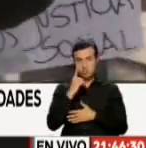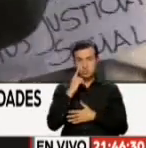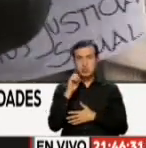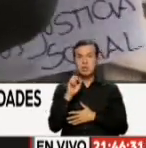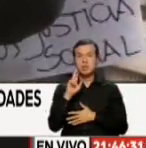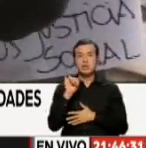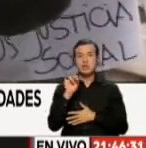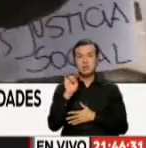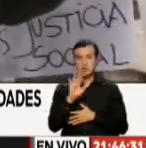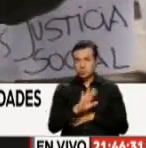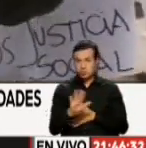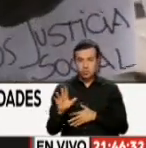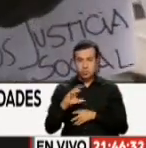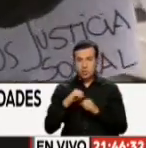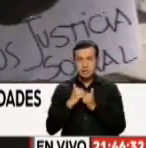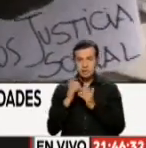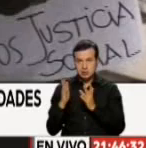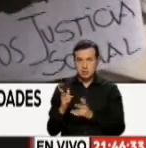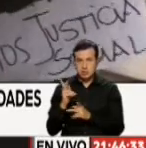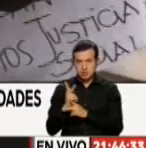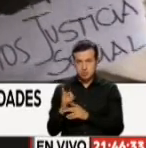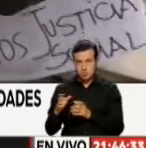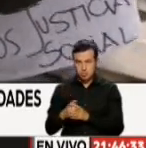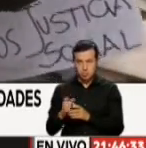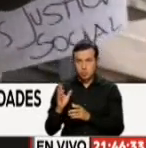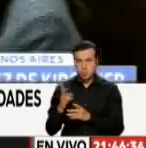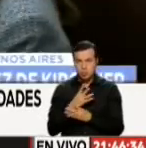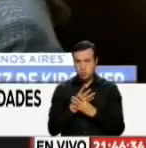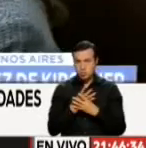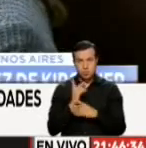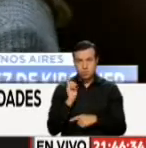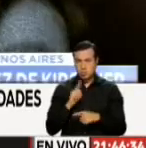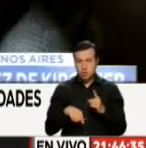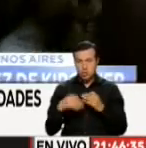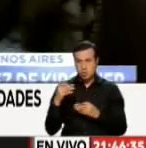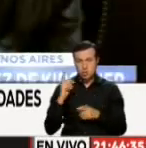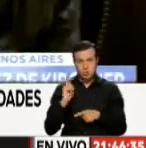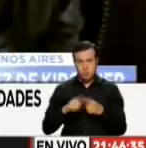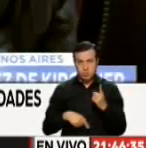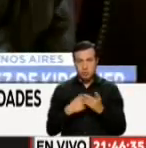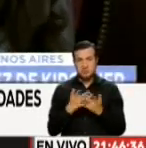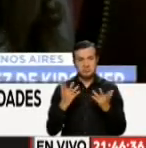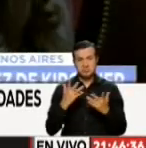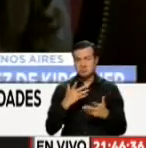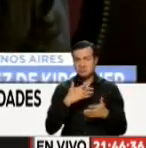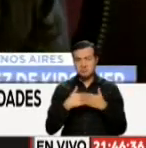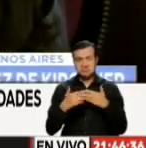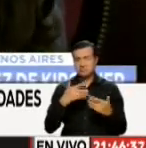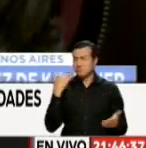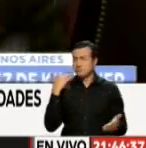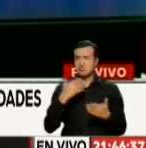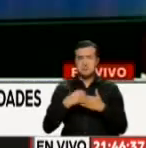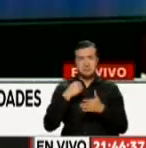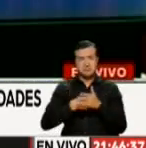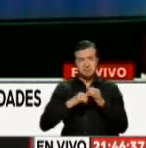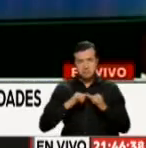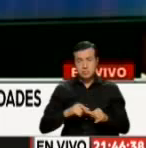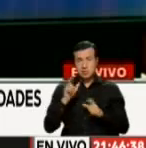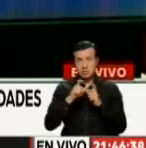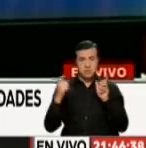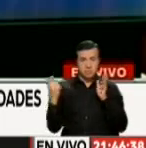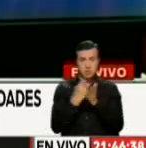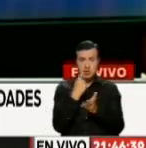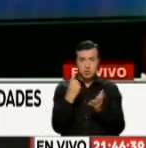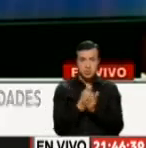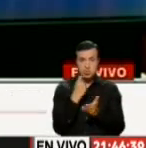Cristina Fernández goza de fuero por ser actual senadora. Durante el debate, Fernández dijo que no se arrepiente de lo realizado en el poder. Estas persecuciones